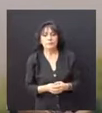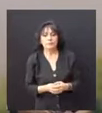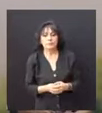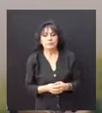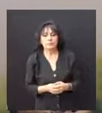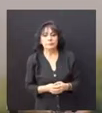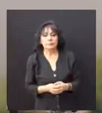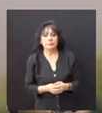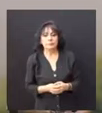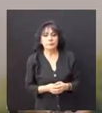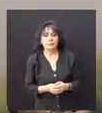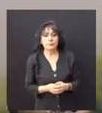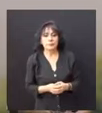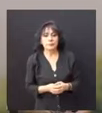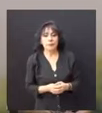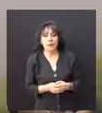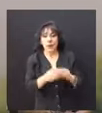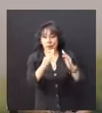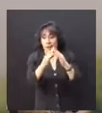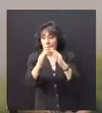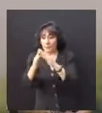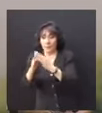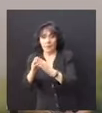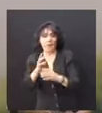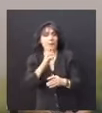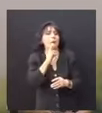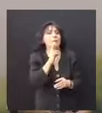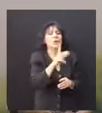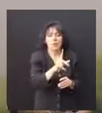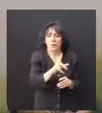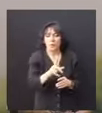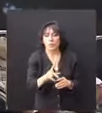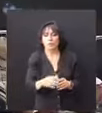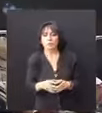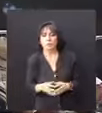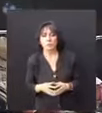para mejorar la vivienda